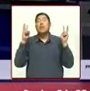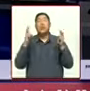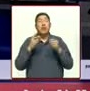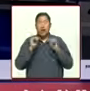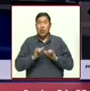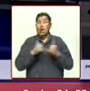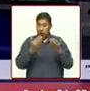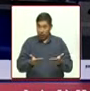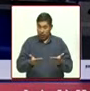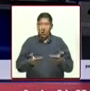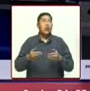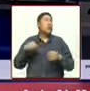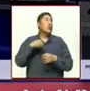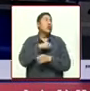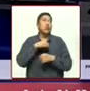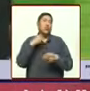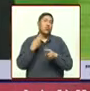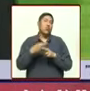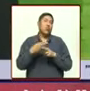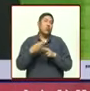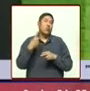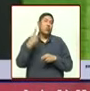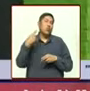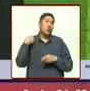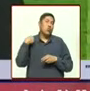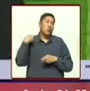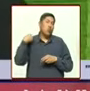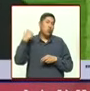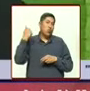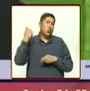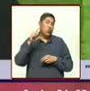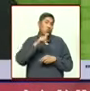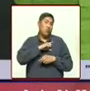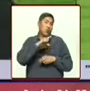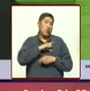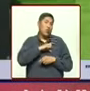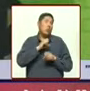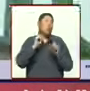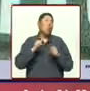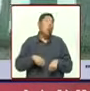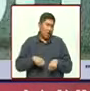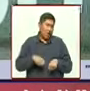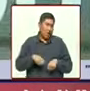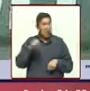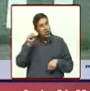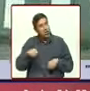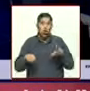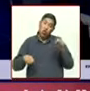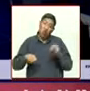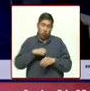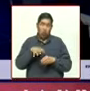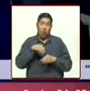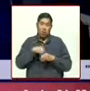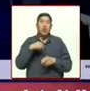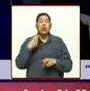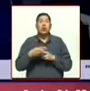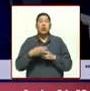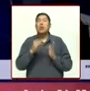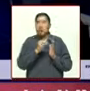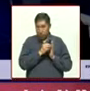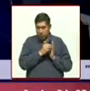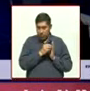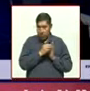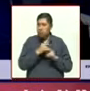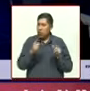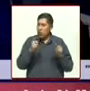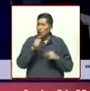solamente se queda ahí, porque tenemos también un nombre de un oficial de policía que también puede estar o no involucrado en este hecho. El nombre lo tenemos, pero